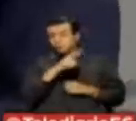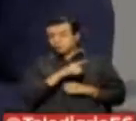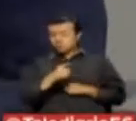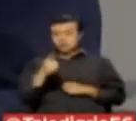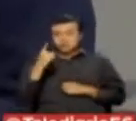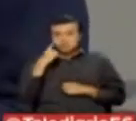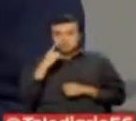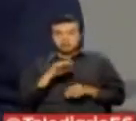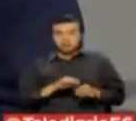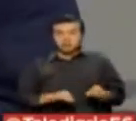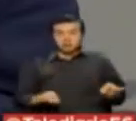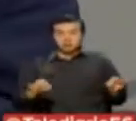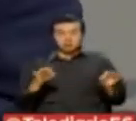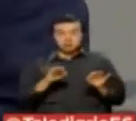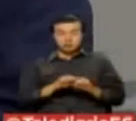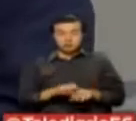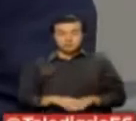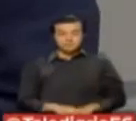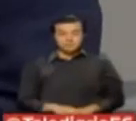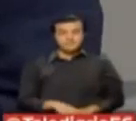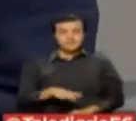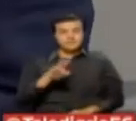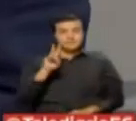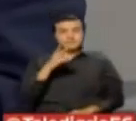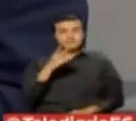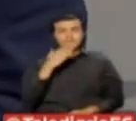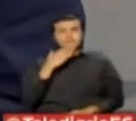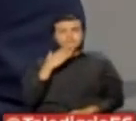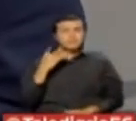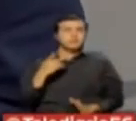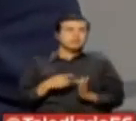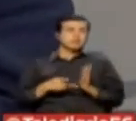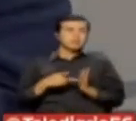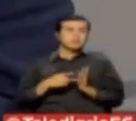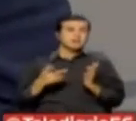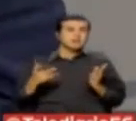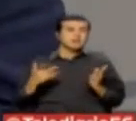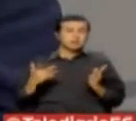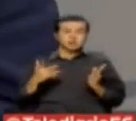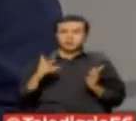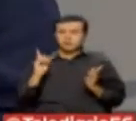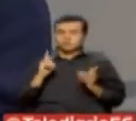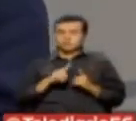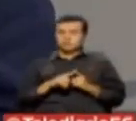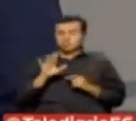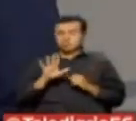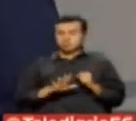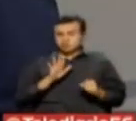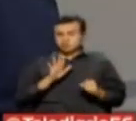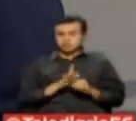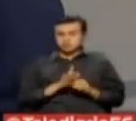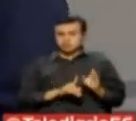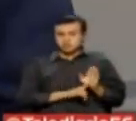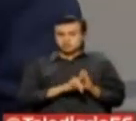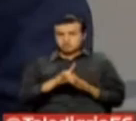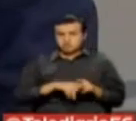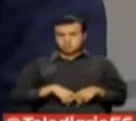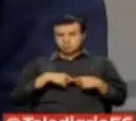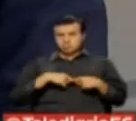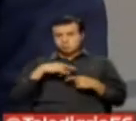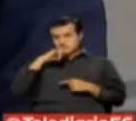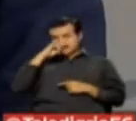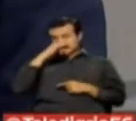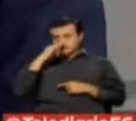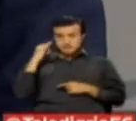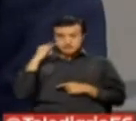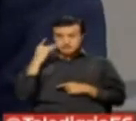cuál es la importancia de esta edad en esta materia es decir qué ocurre de 1 a 5 años en el desarrollo de la vida de un ser humano